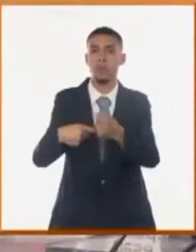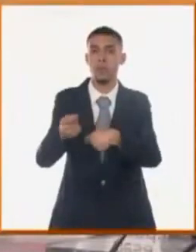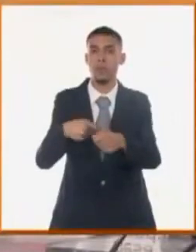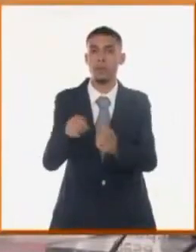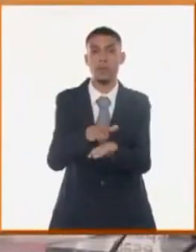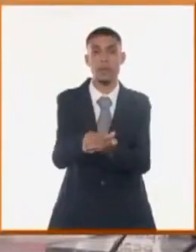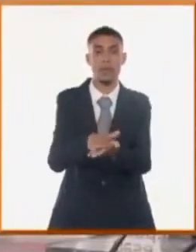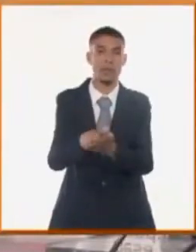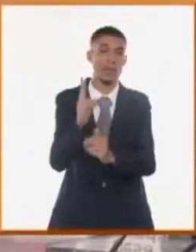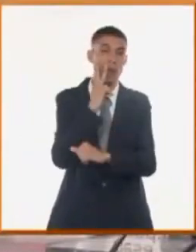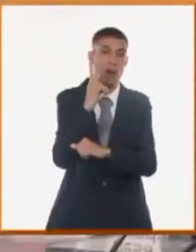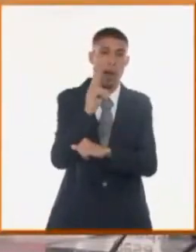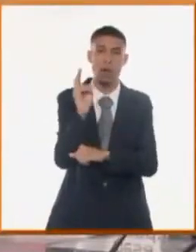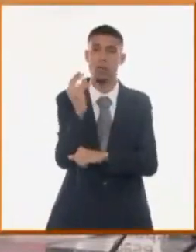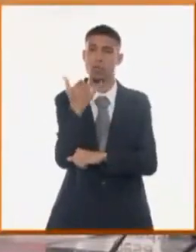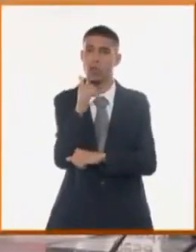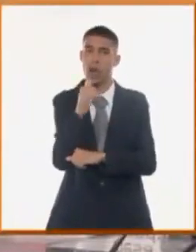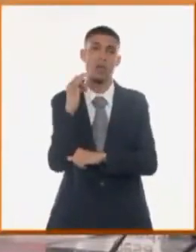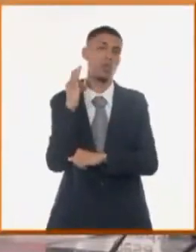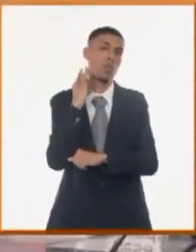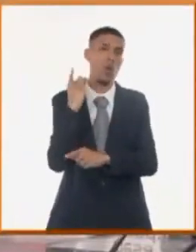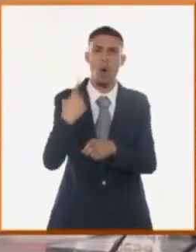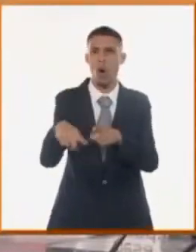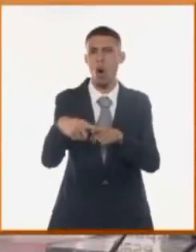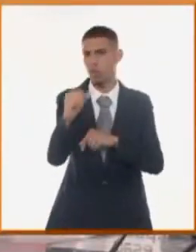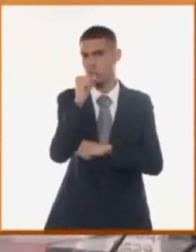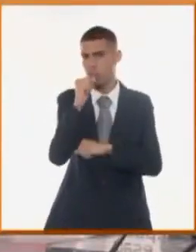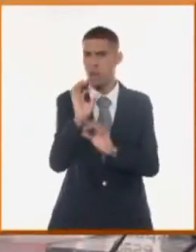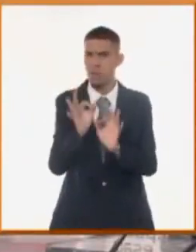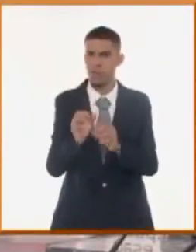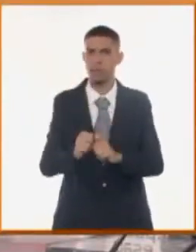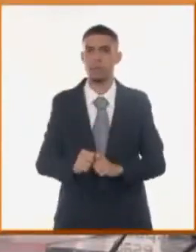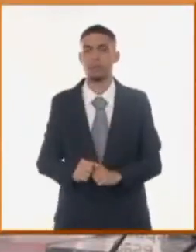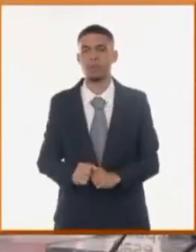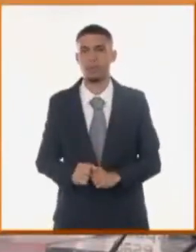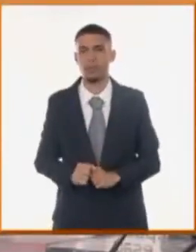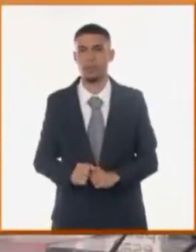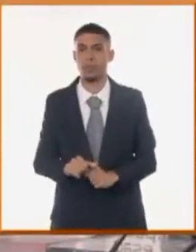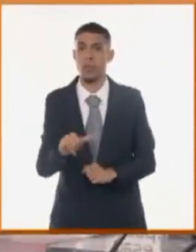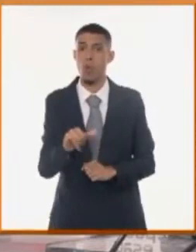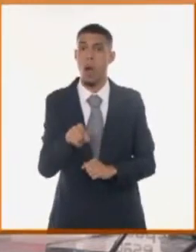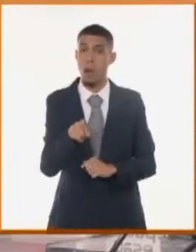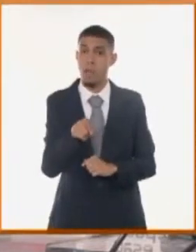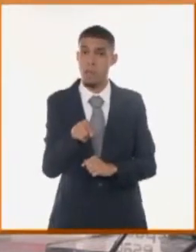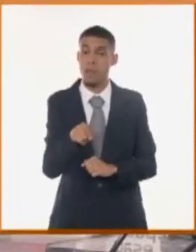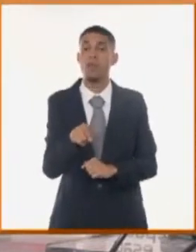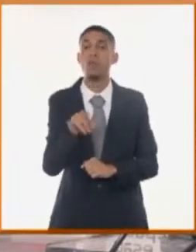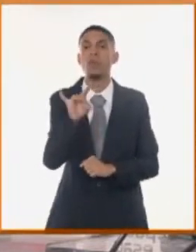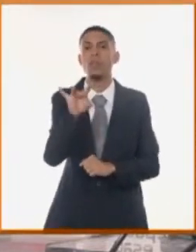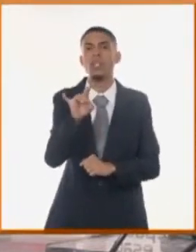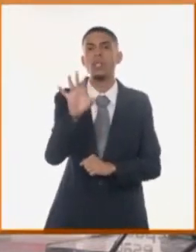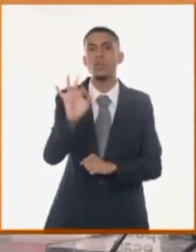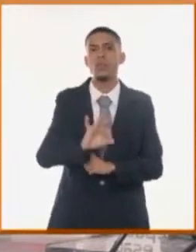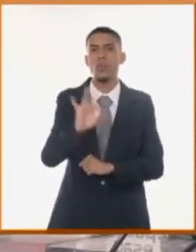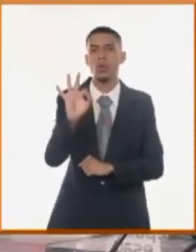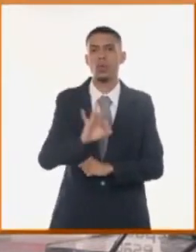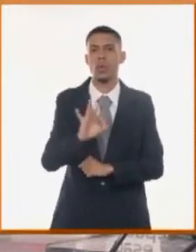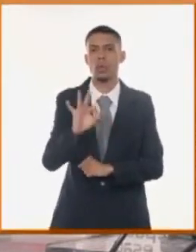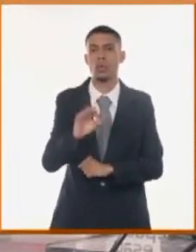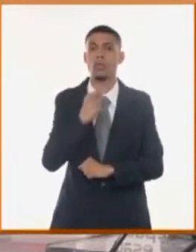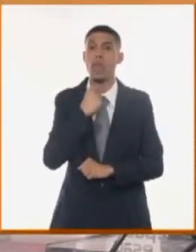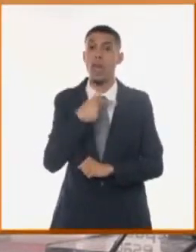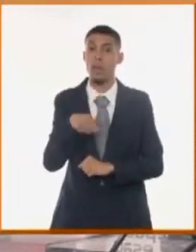tabacos, cigarros, rones y otras bebidas alcohólicas en sus aranceles, y el cual será solo de un 15% cuando esos